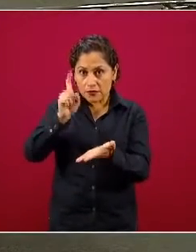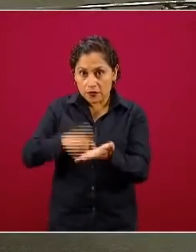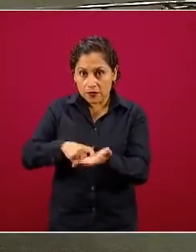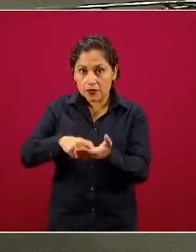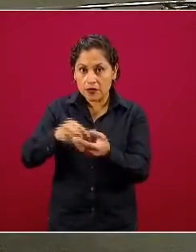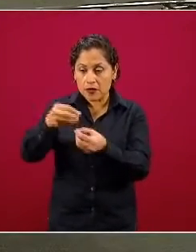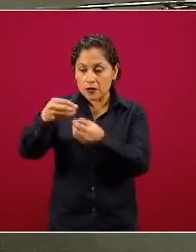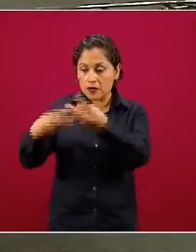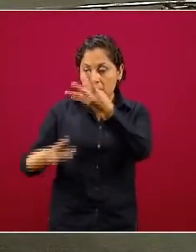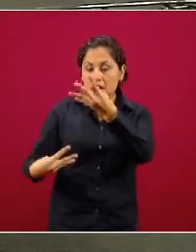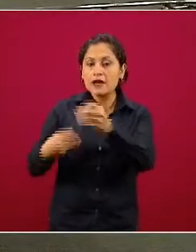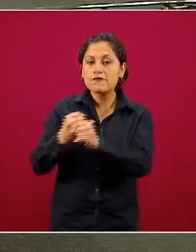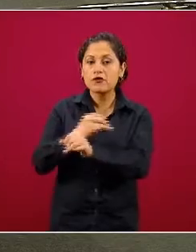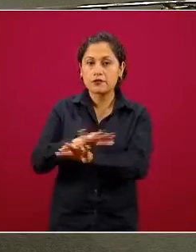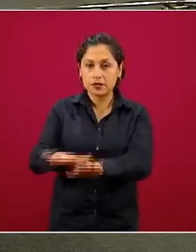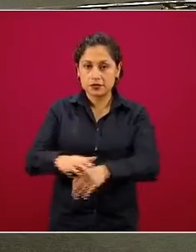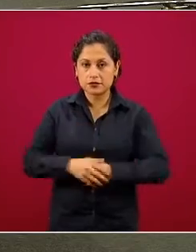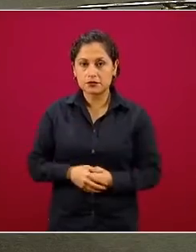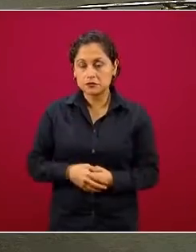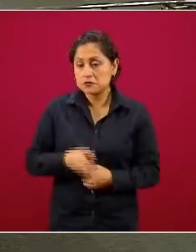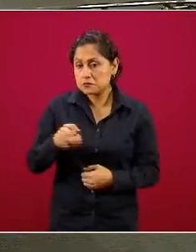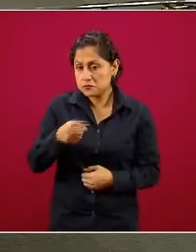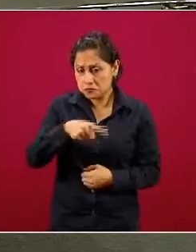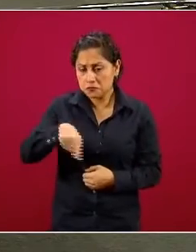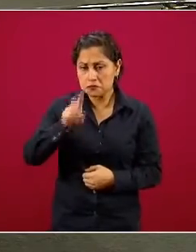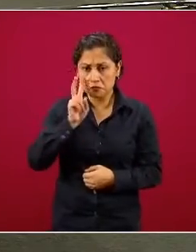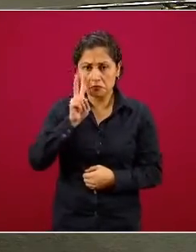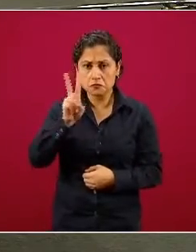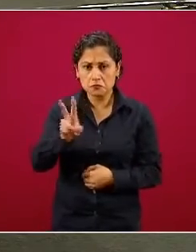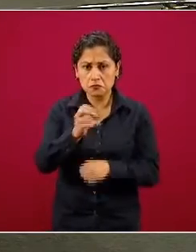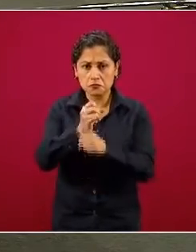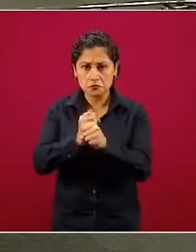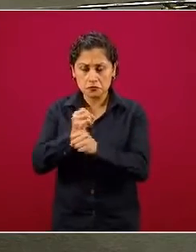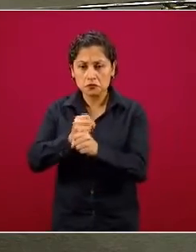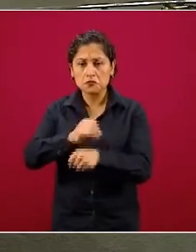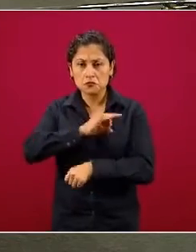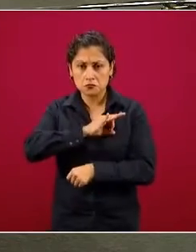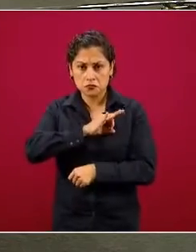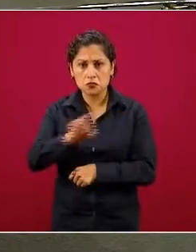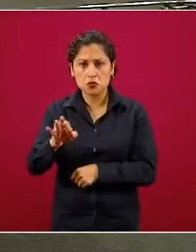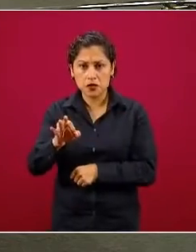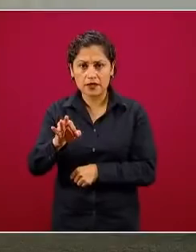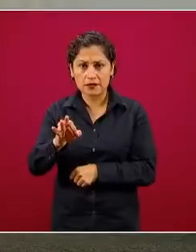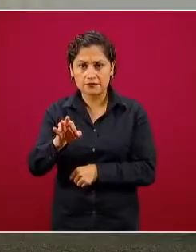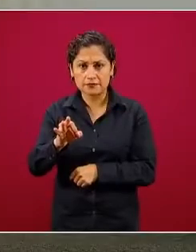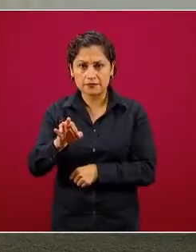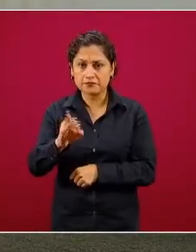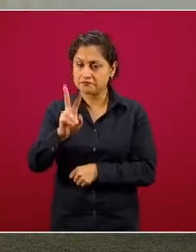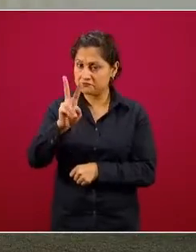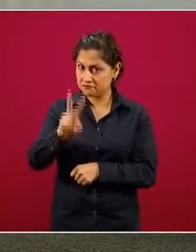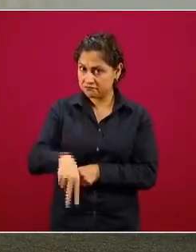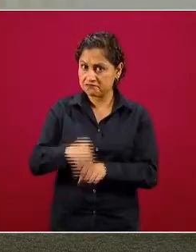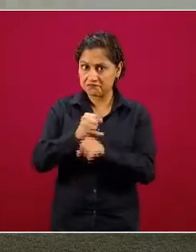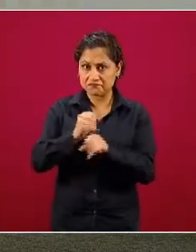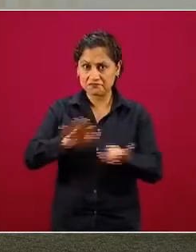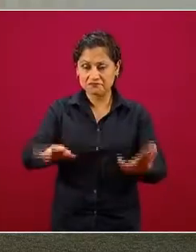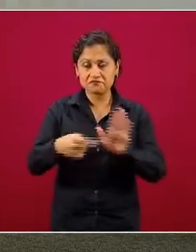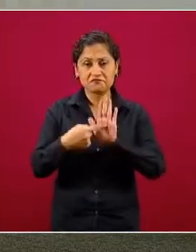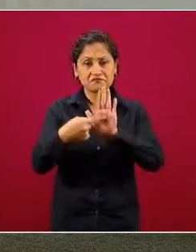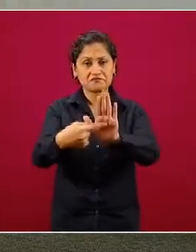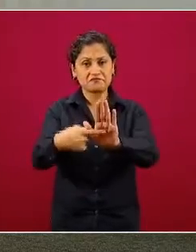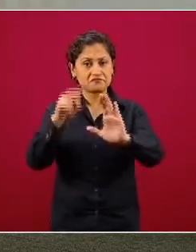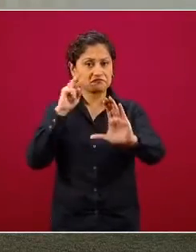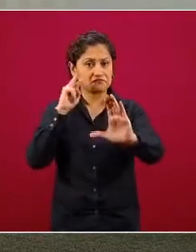cuántos casos hay. Y esta es una manera más, como ustedes pueden notar, como la información en México se da de manera